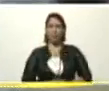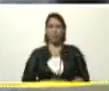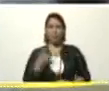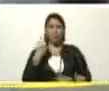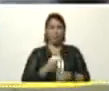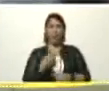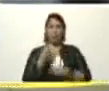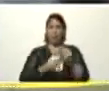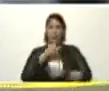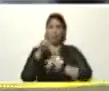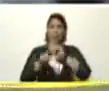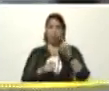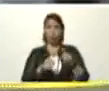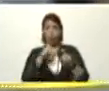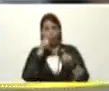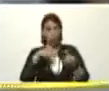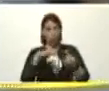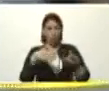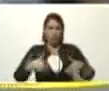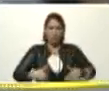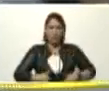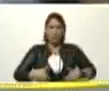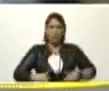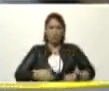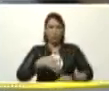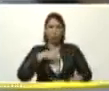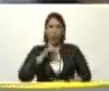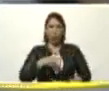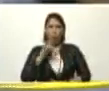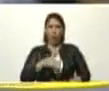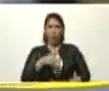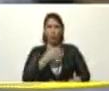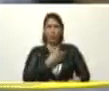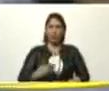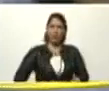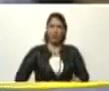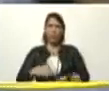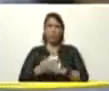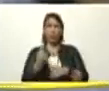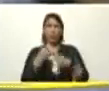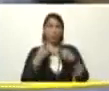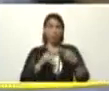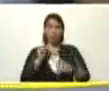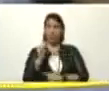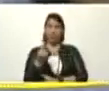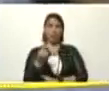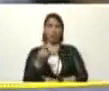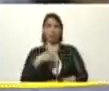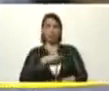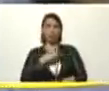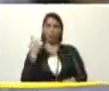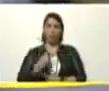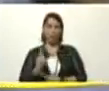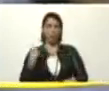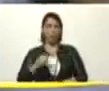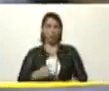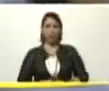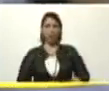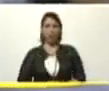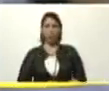esa pregunta. Y el pueblo sufriendo, presidente, sufriendo. Porque una de las cosas prioritarias que tenemos que tener